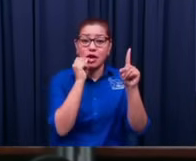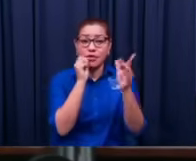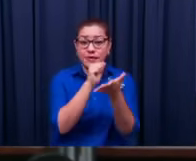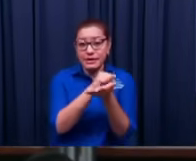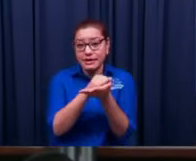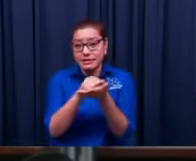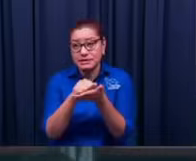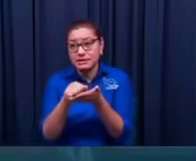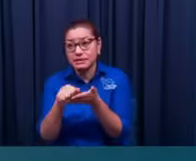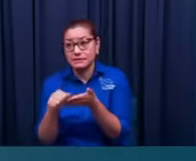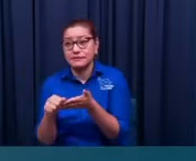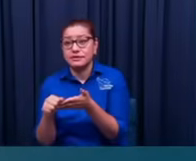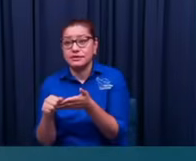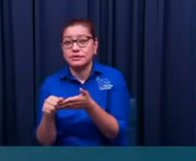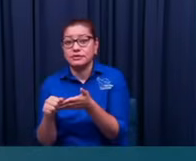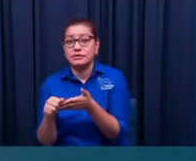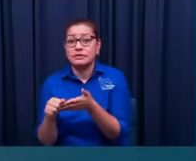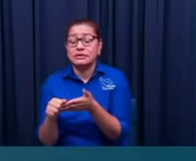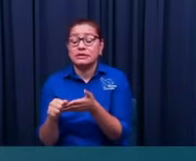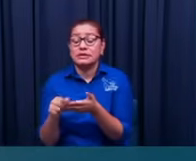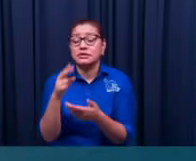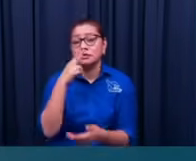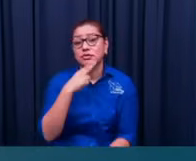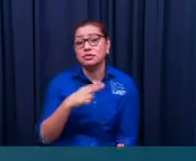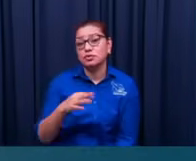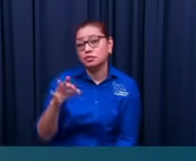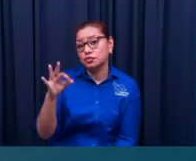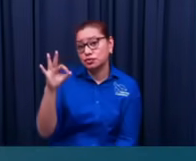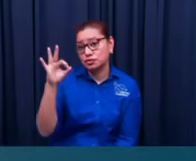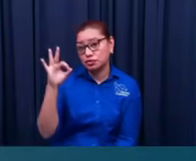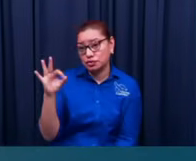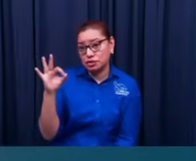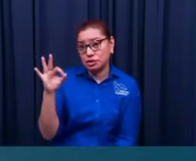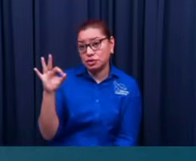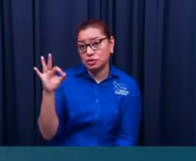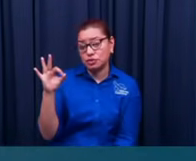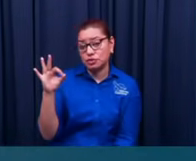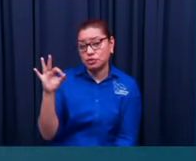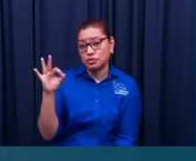manera, vuestros hijos serían inmundos. Mas ahora